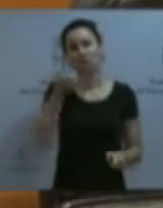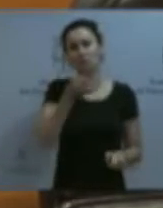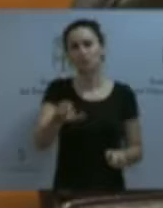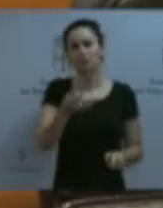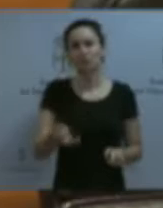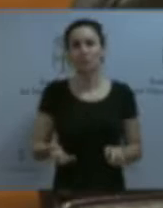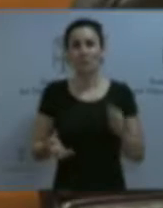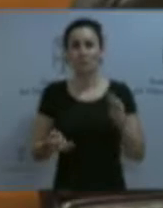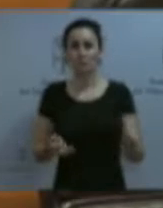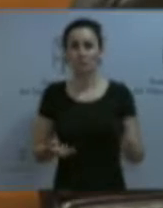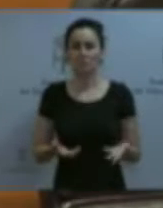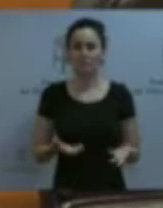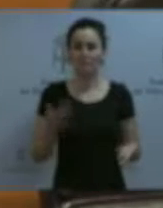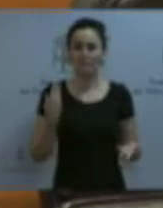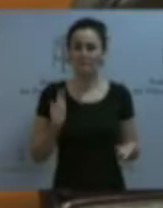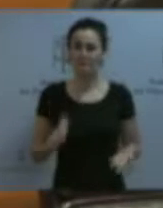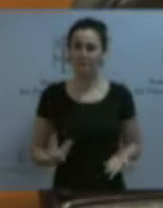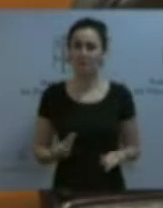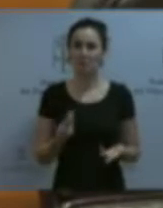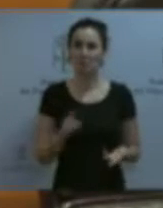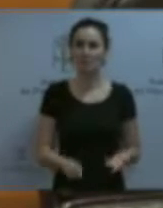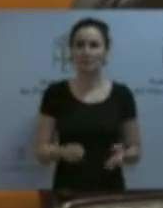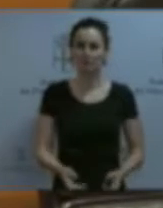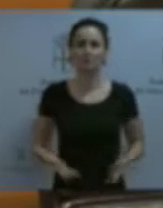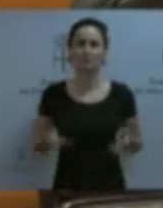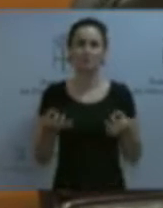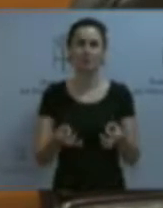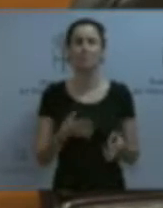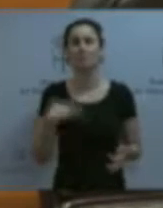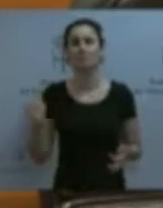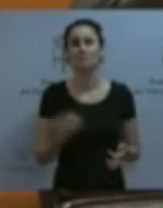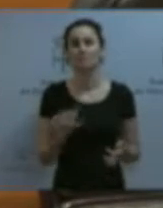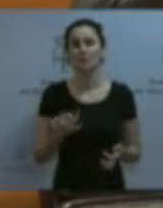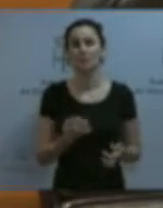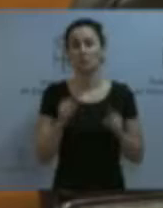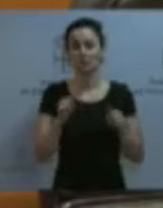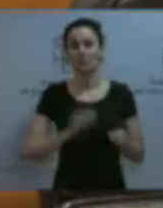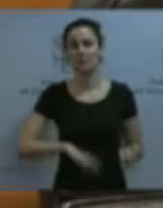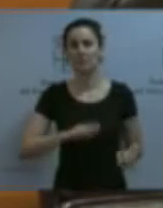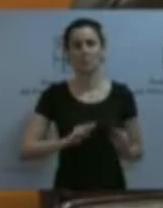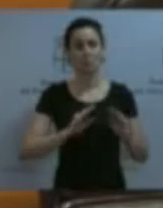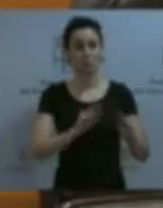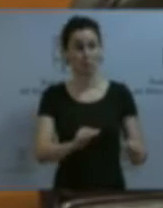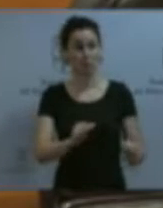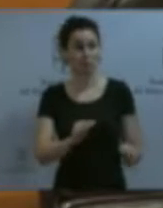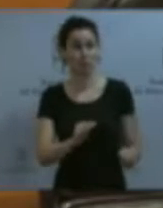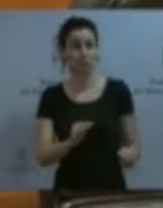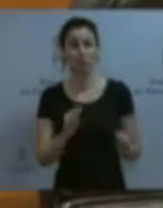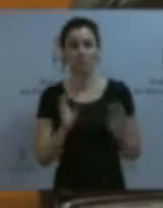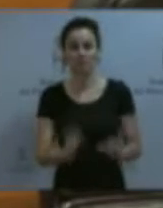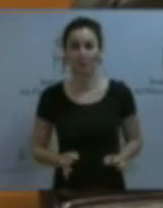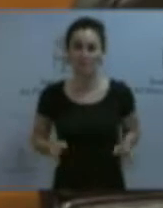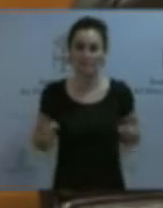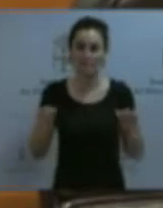perfectamente cuáles son y desde siempre sus cometidos y cumplen con sus competencias en todo momento. No va